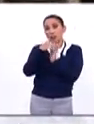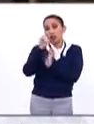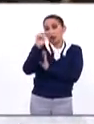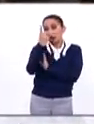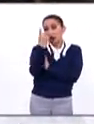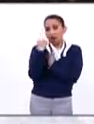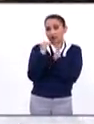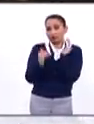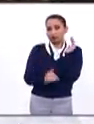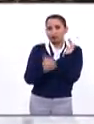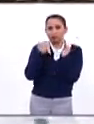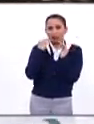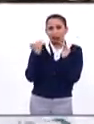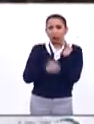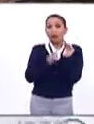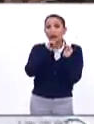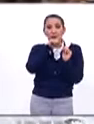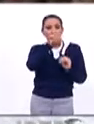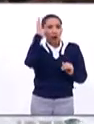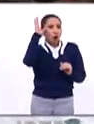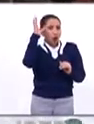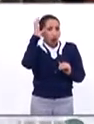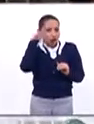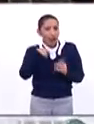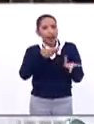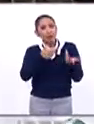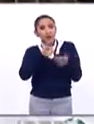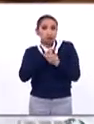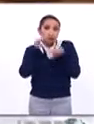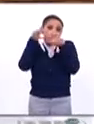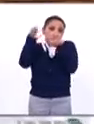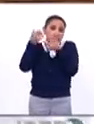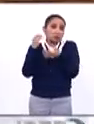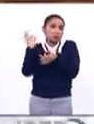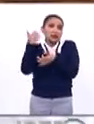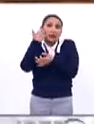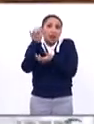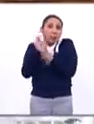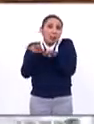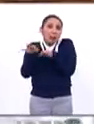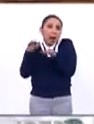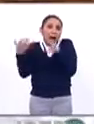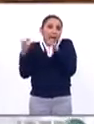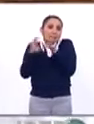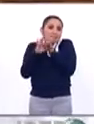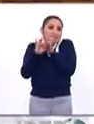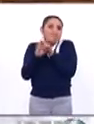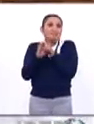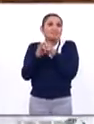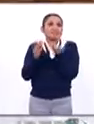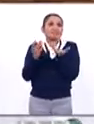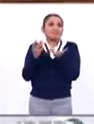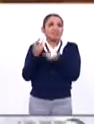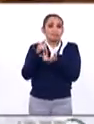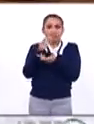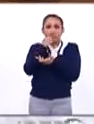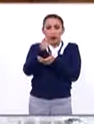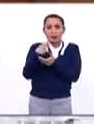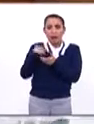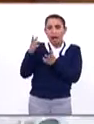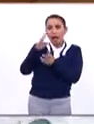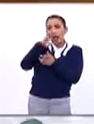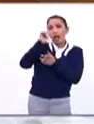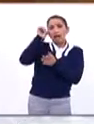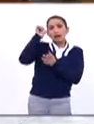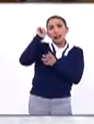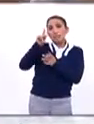de dólares. También hay oportunidad con Corea, con quienes se quiere trabajar de manera cercana, y eso, pues repito, Asia-Pacífico